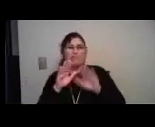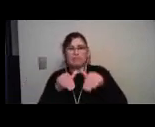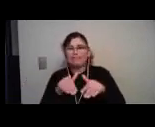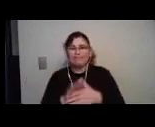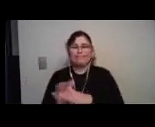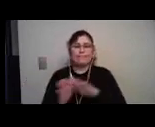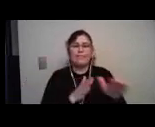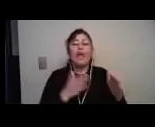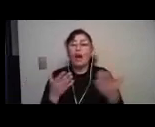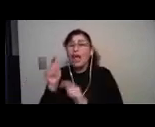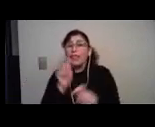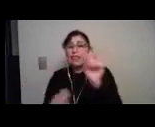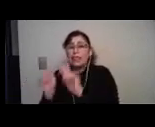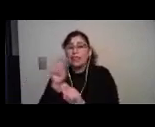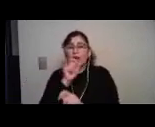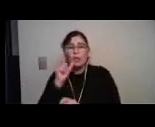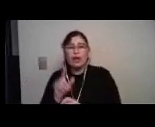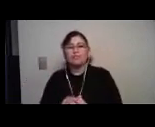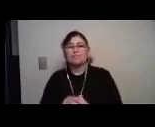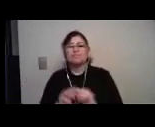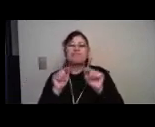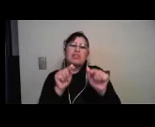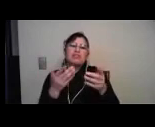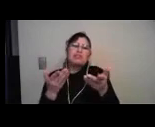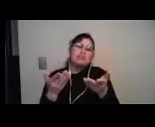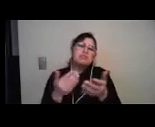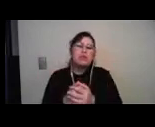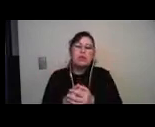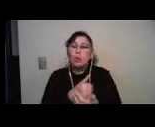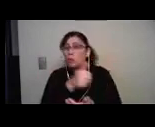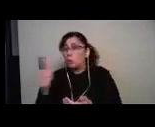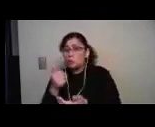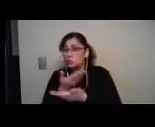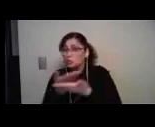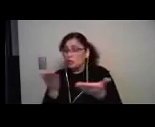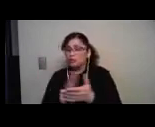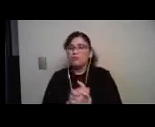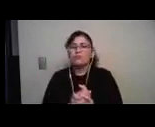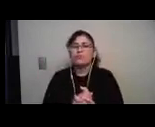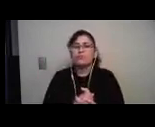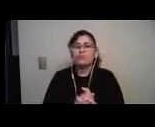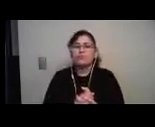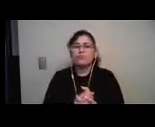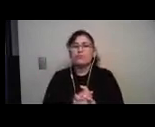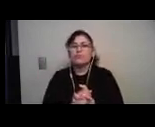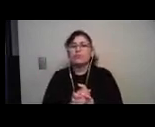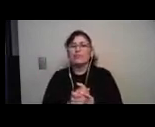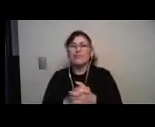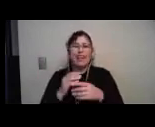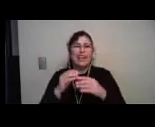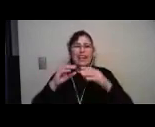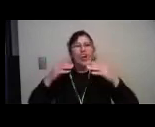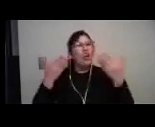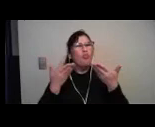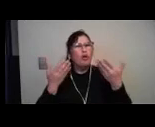Dentro del tratamiento, y esto especialmente para todos ustedes, que en algún momento vamos a ser colegas, ejercicio que tiene que ver con cerrar